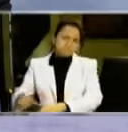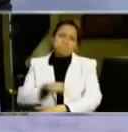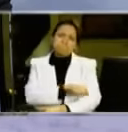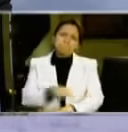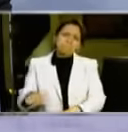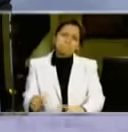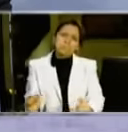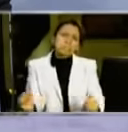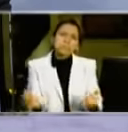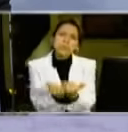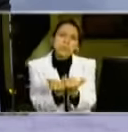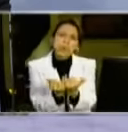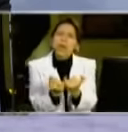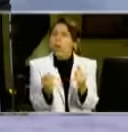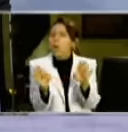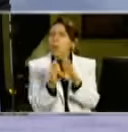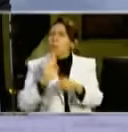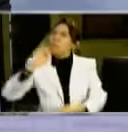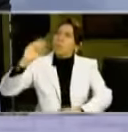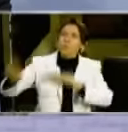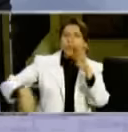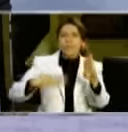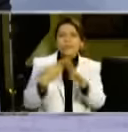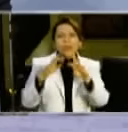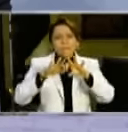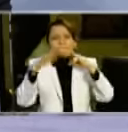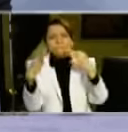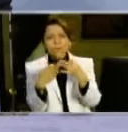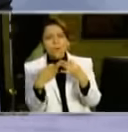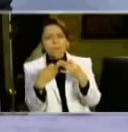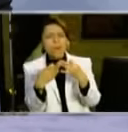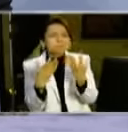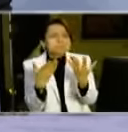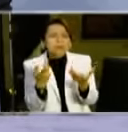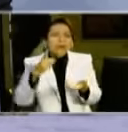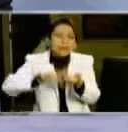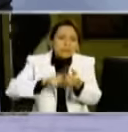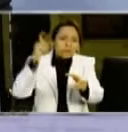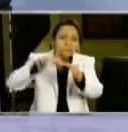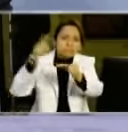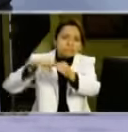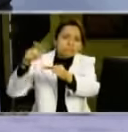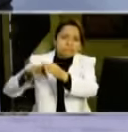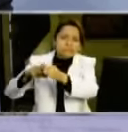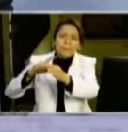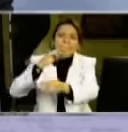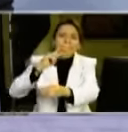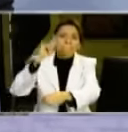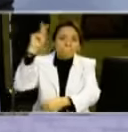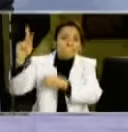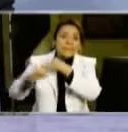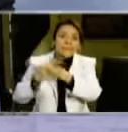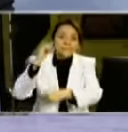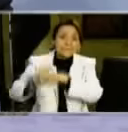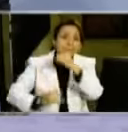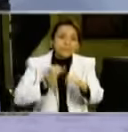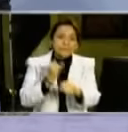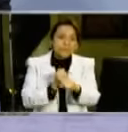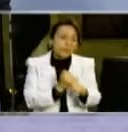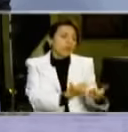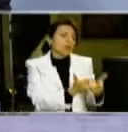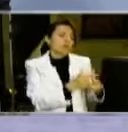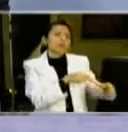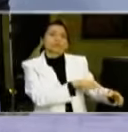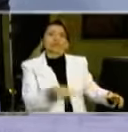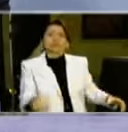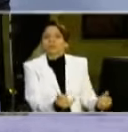configurado el orden mundial, que es un orden mundial de estados nacionales. Por lo tanto, con muy pocas excepciones,